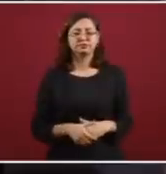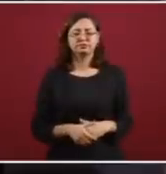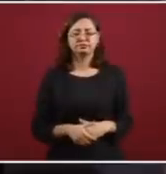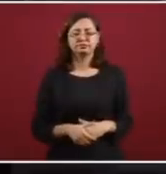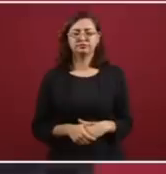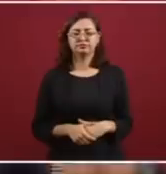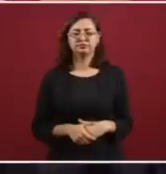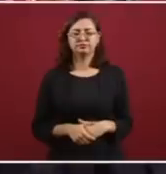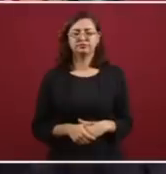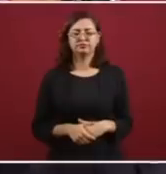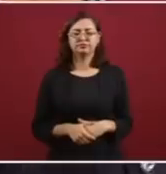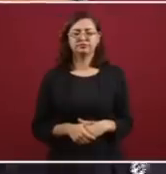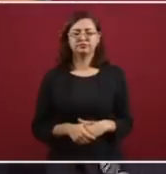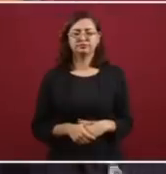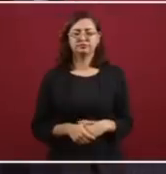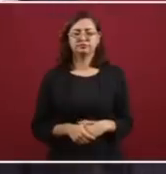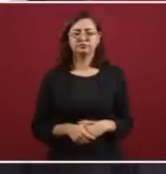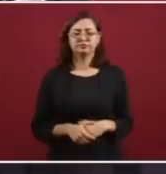que